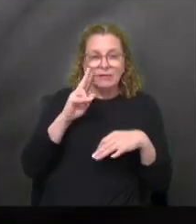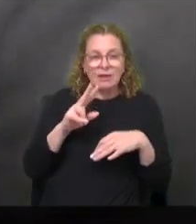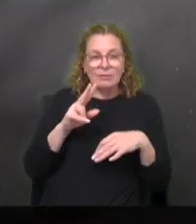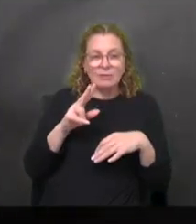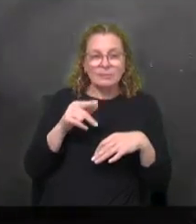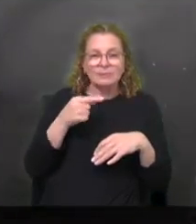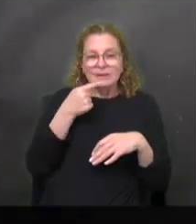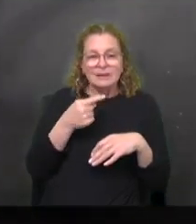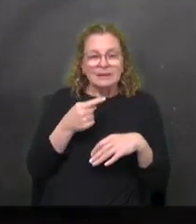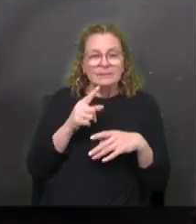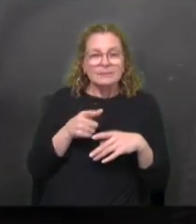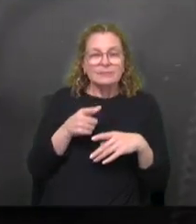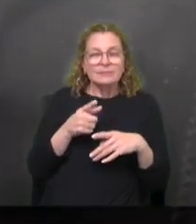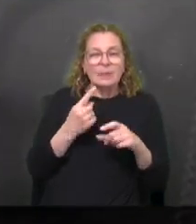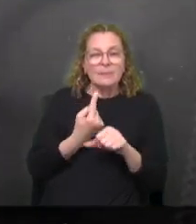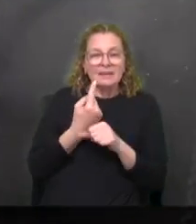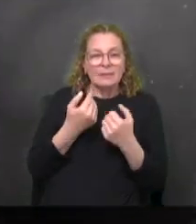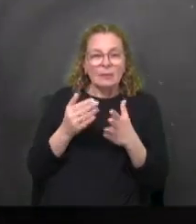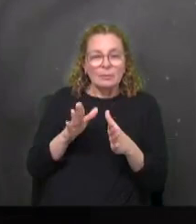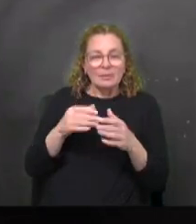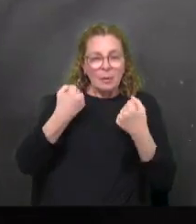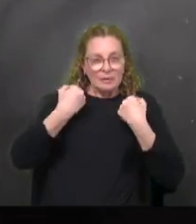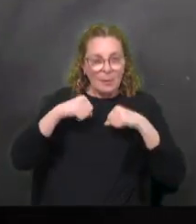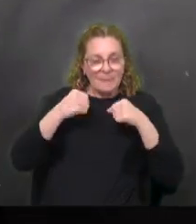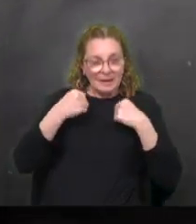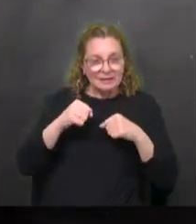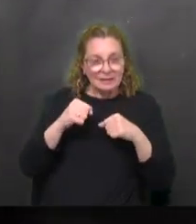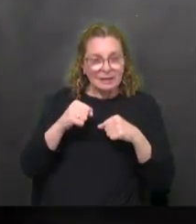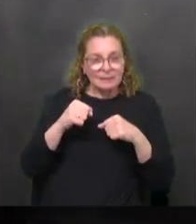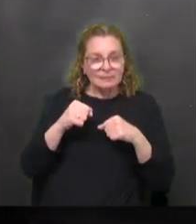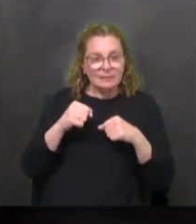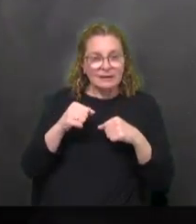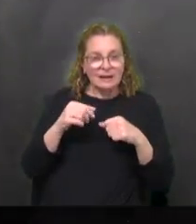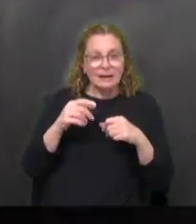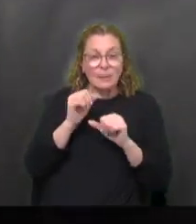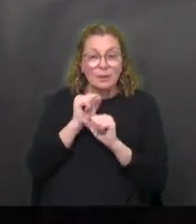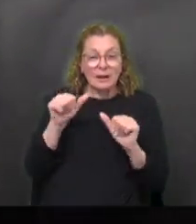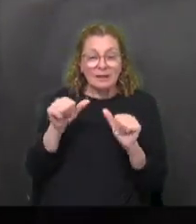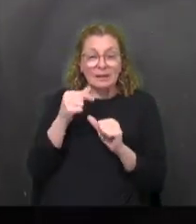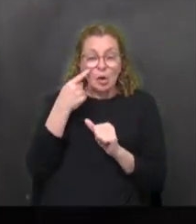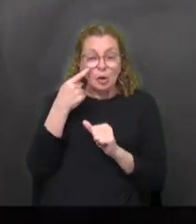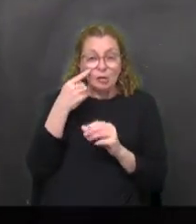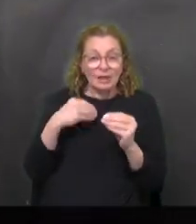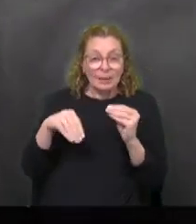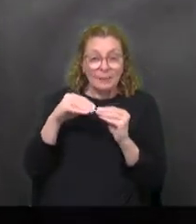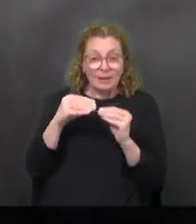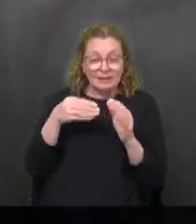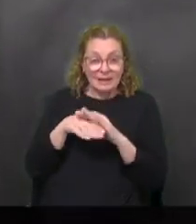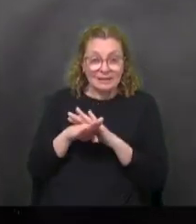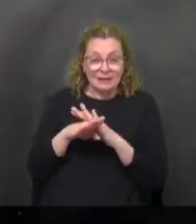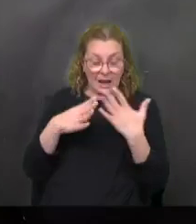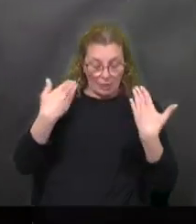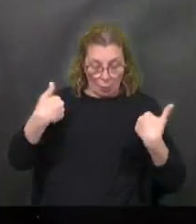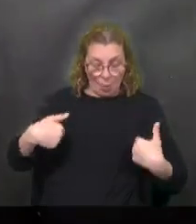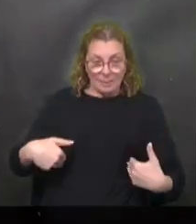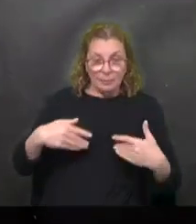Bow. Nosotros al principio hicimos como prácticas para que los intérpretes pudieran como conocer más y también entrar en su cuerpo